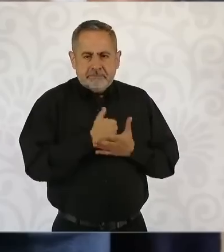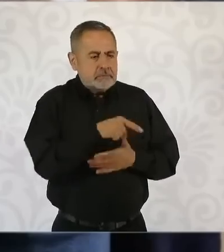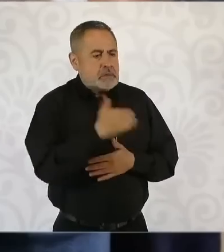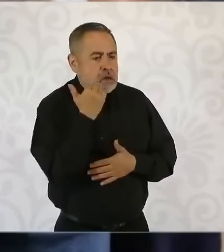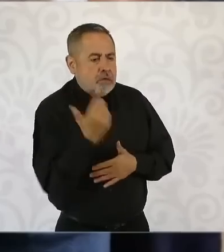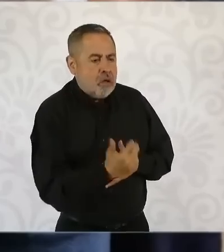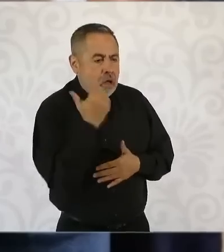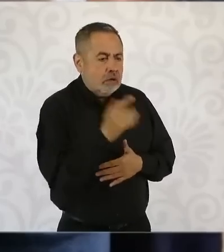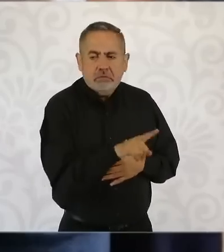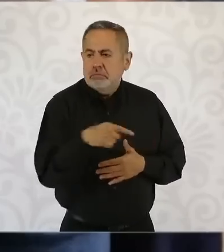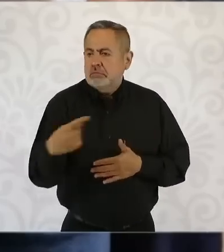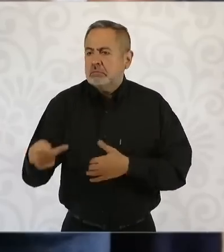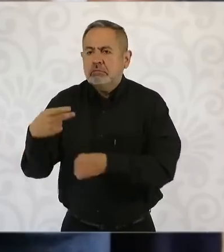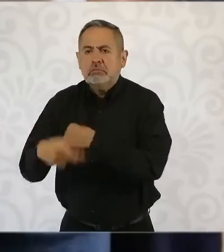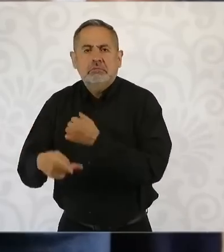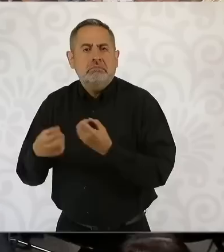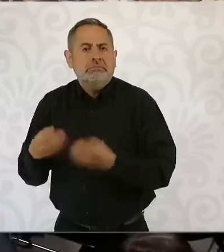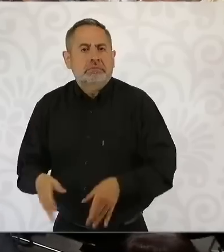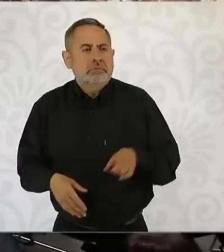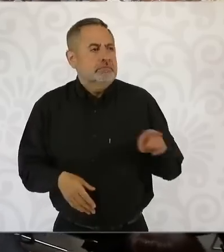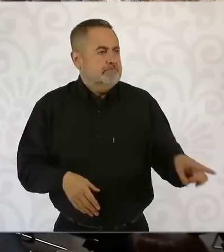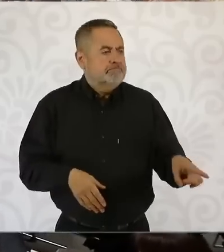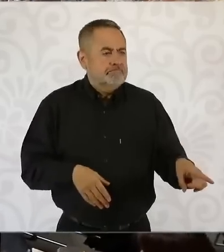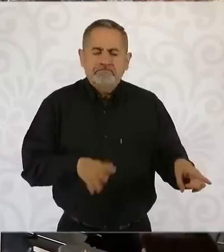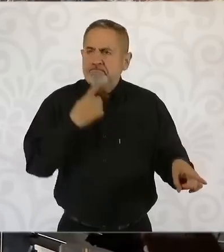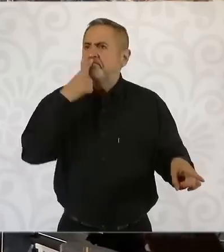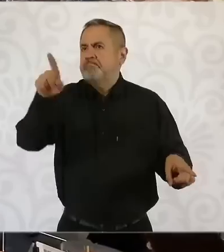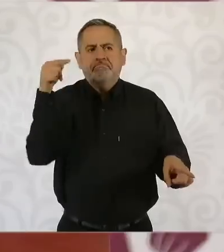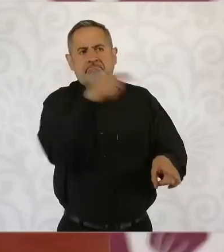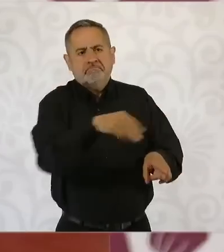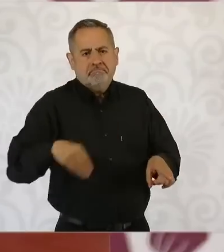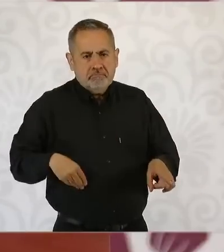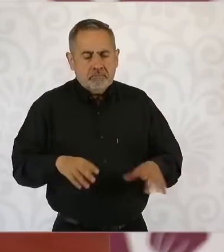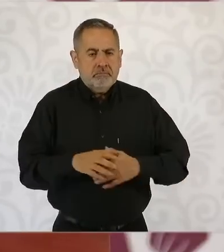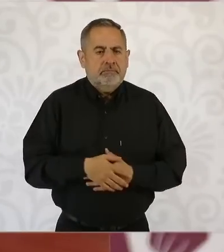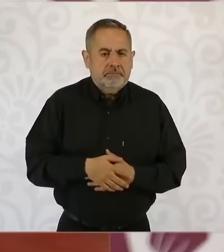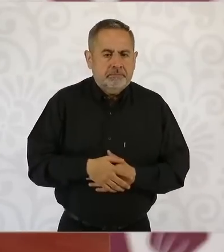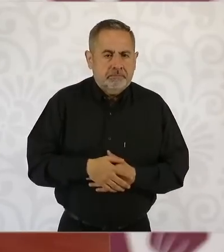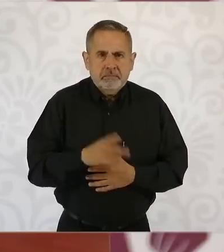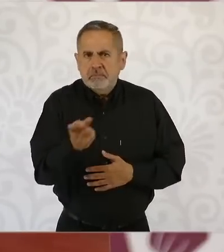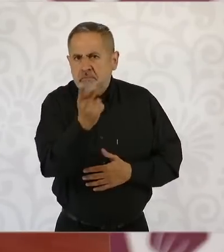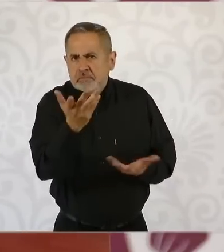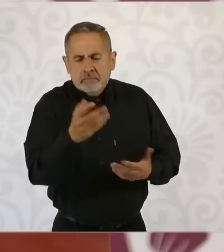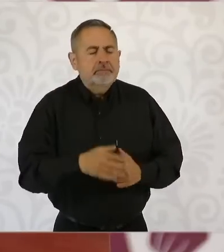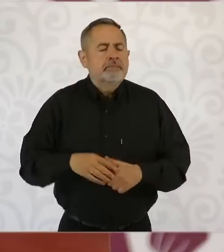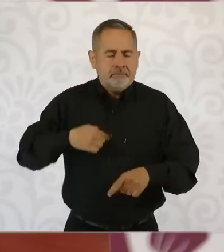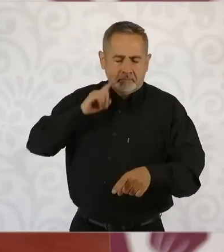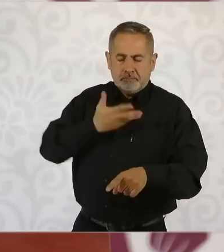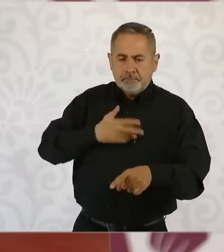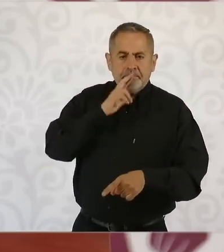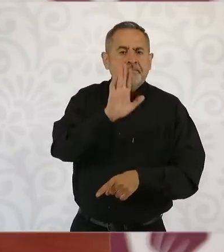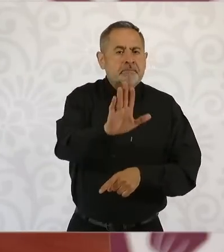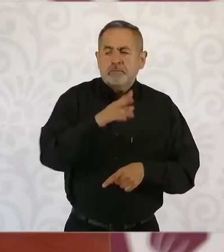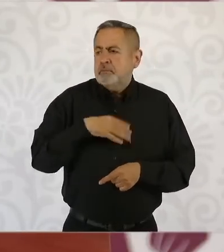país. ¿Tiene usted conocimiento de este caso? Le pediría a la Fiscalía que pudiera informar de manera